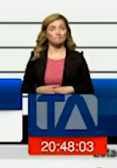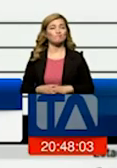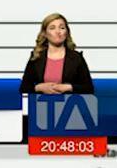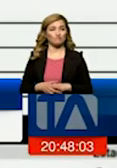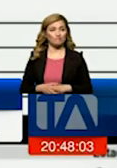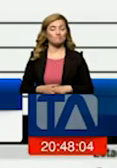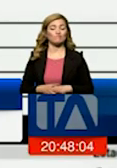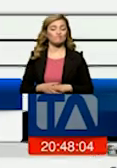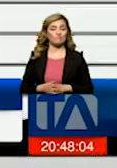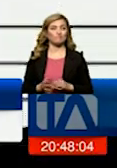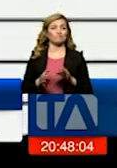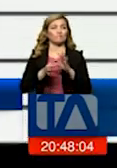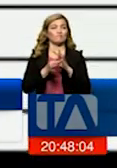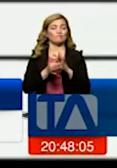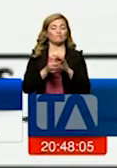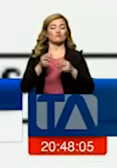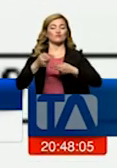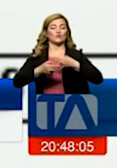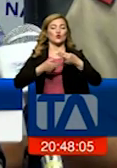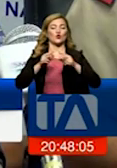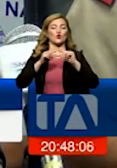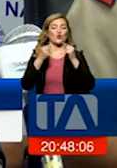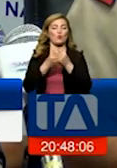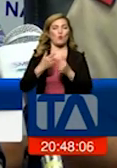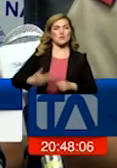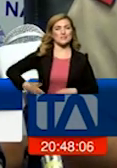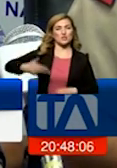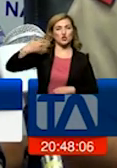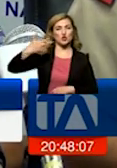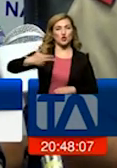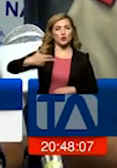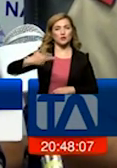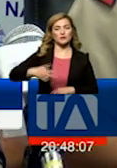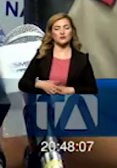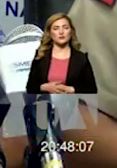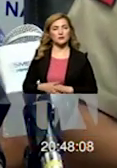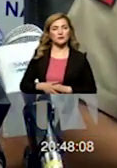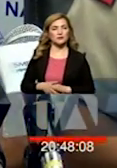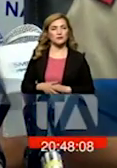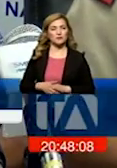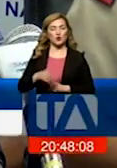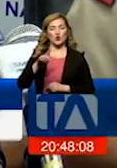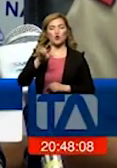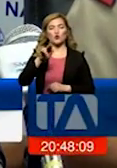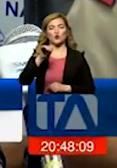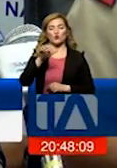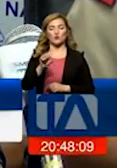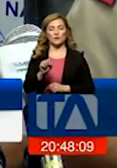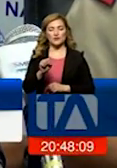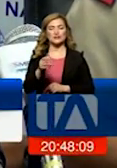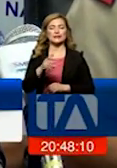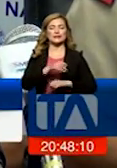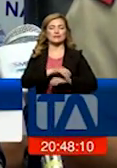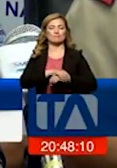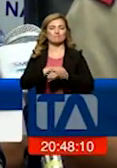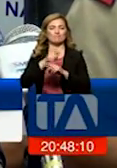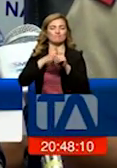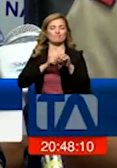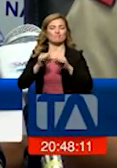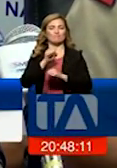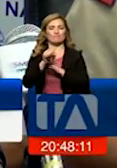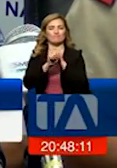y estarían vinculados a la banda de los choneros. Luis Antonio G., quien registra como antecedentes una detención en mayo